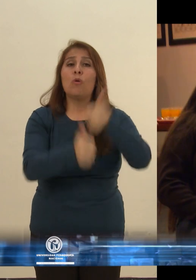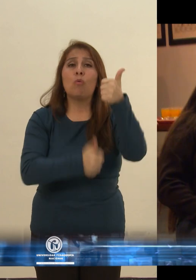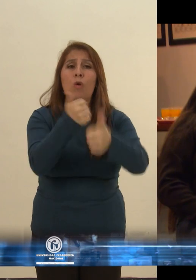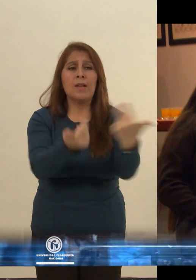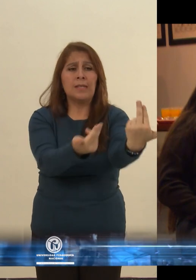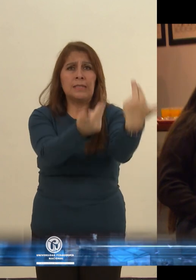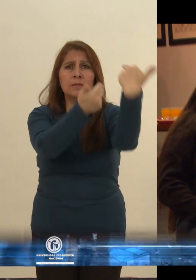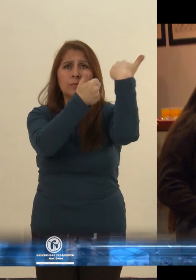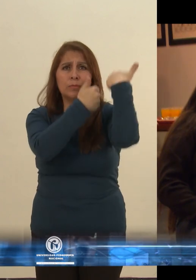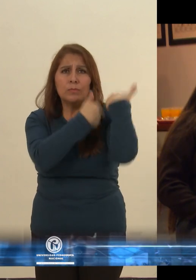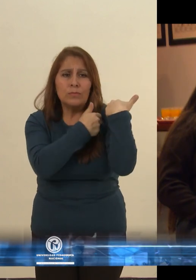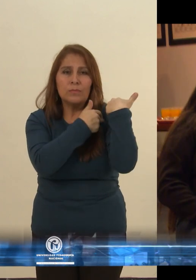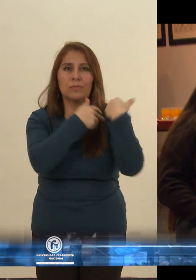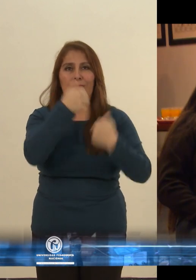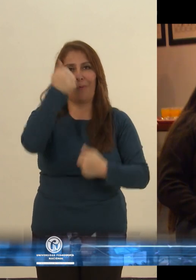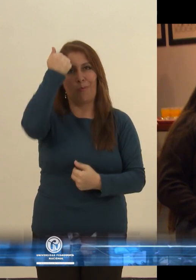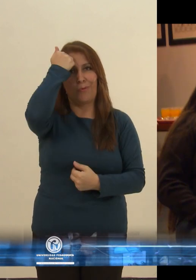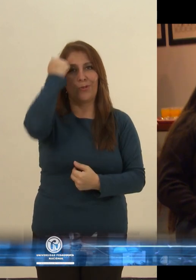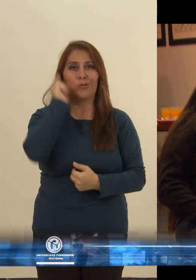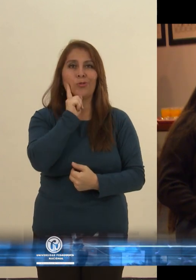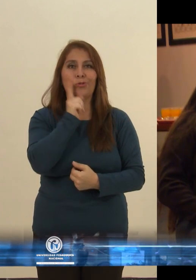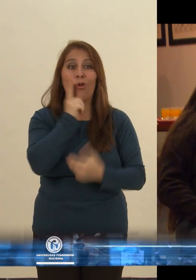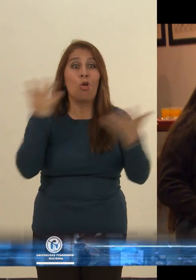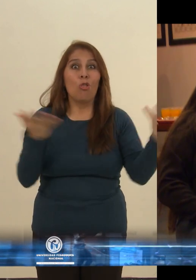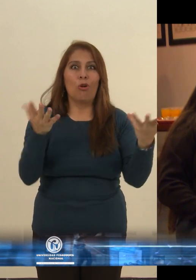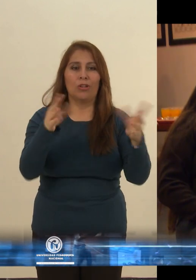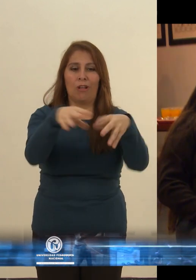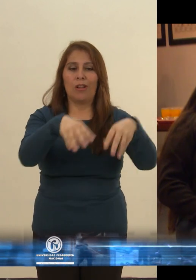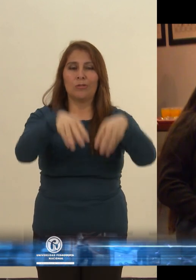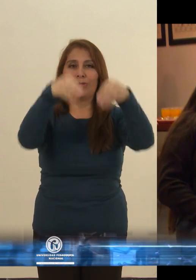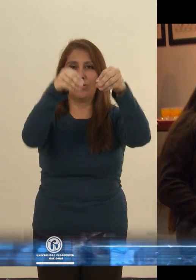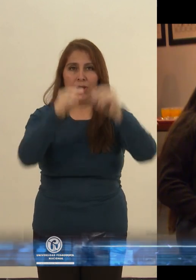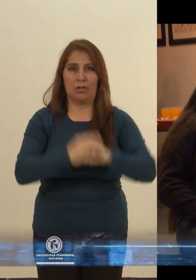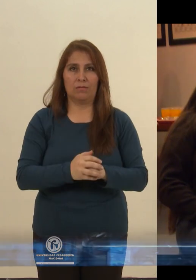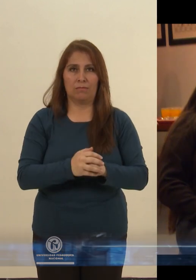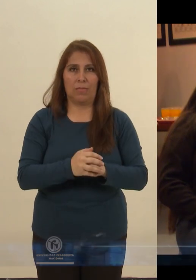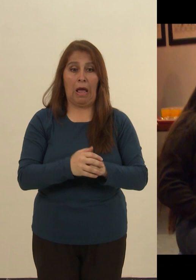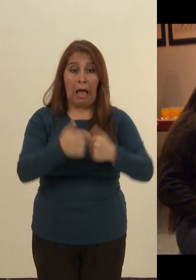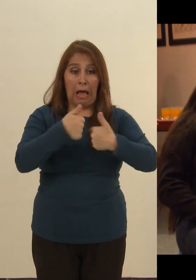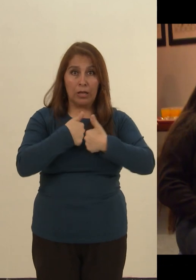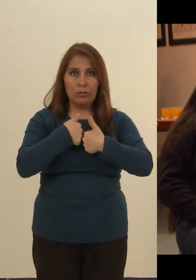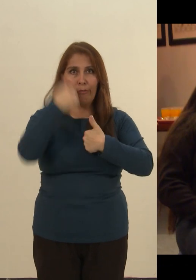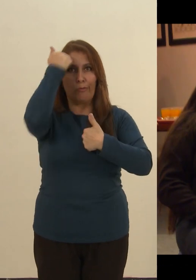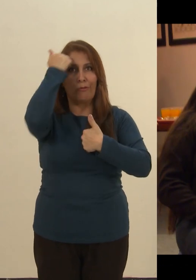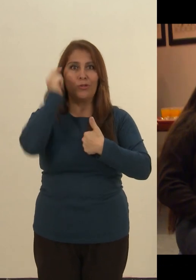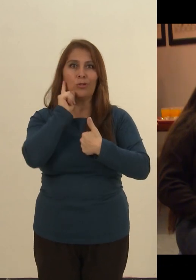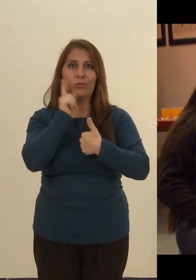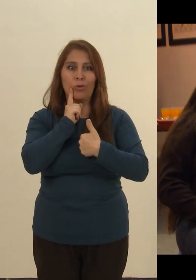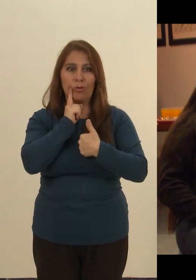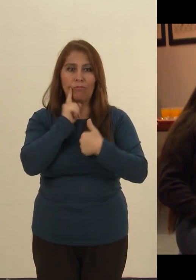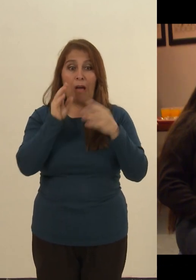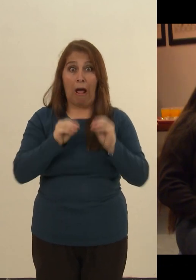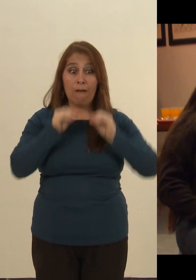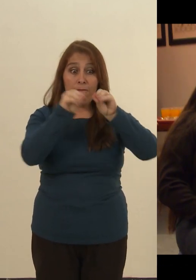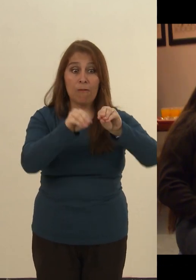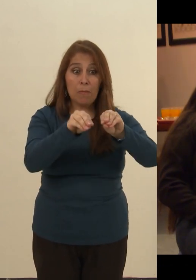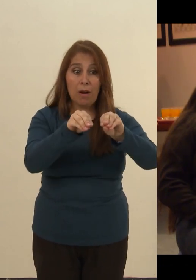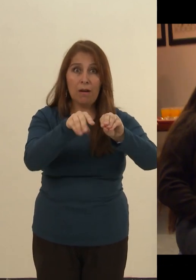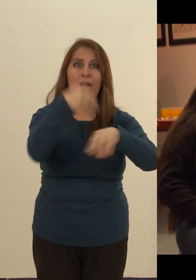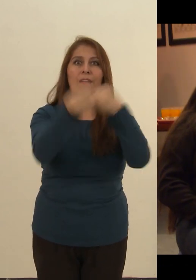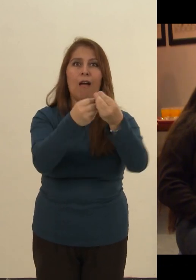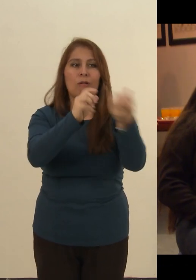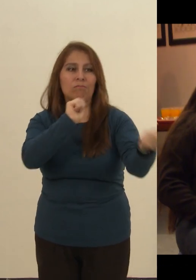docente sordo. ¿Cuál es el papel que tiene ese docente sordo en la sociedad? ¿De qué forma ese docente